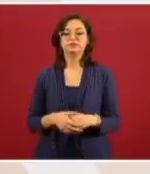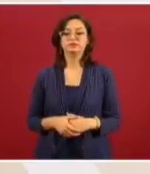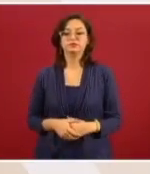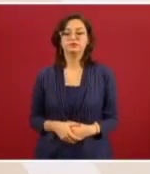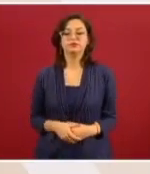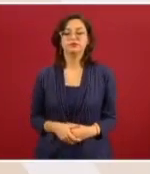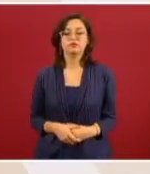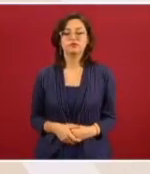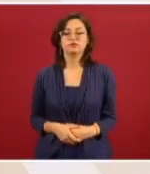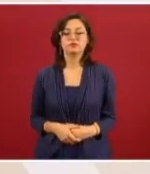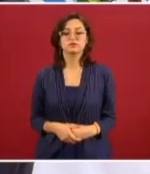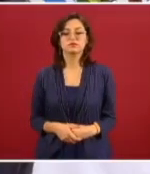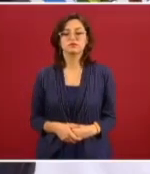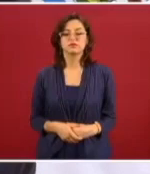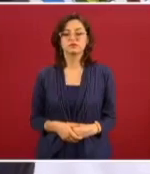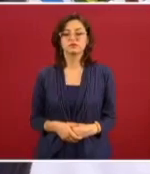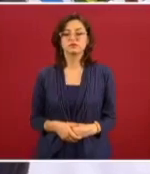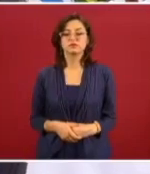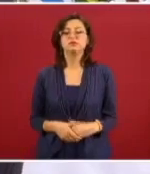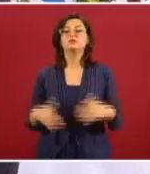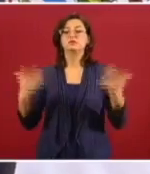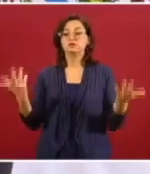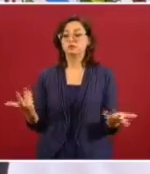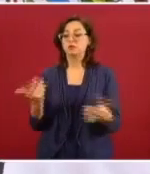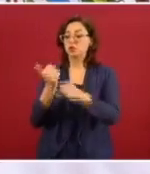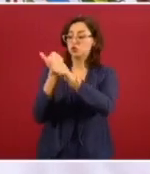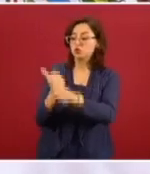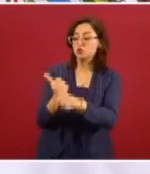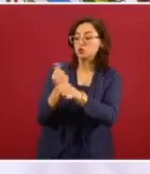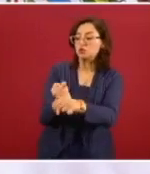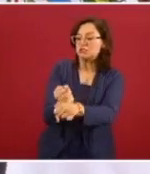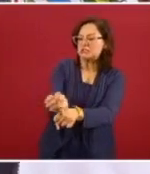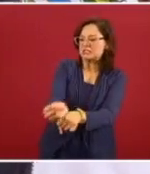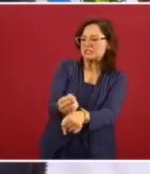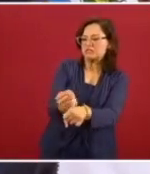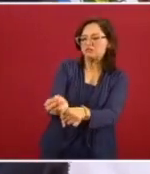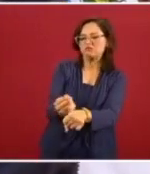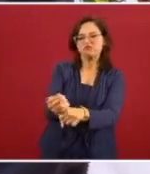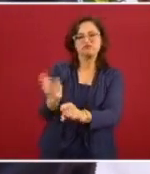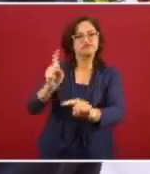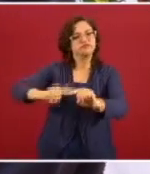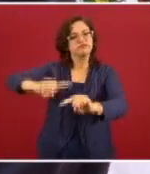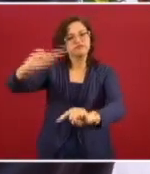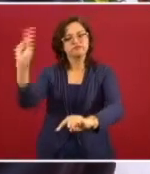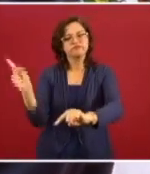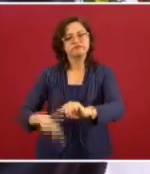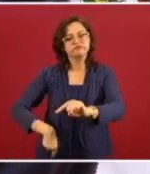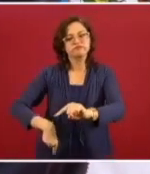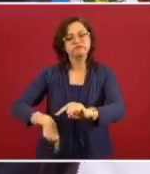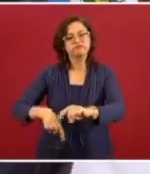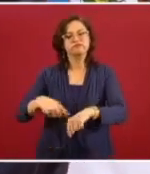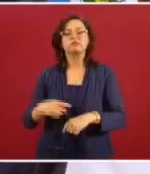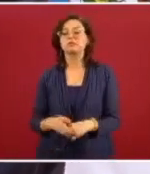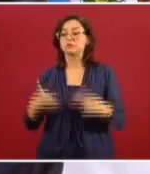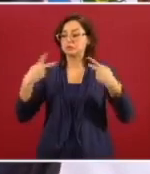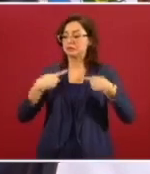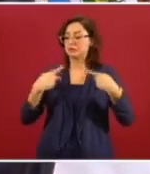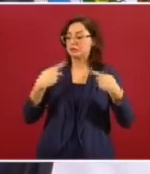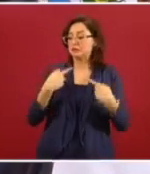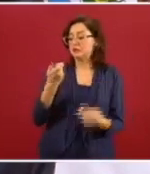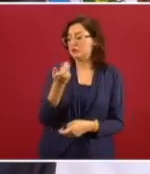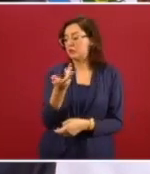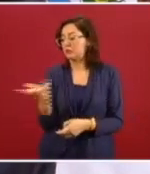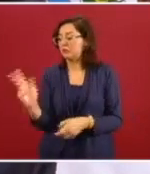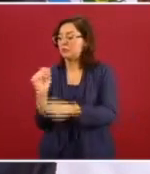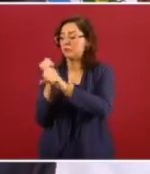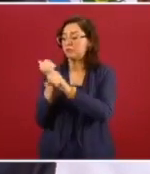Hemos erradicado la tortura. Se sigue apoyando a las víctimas de la